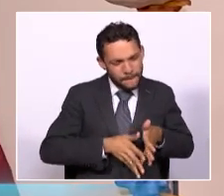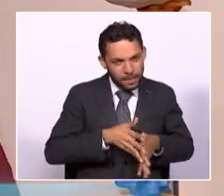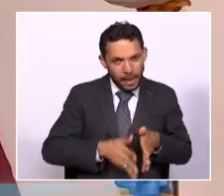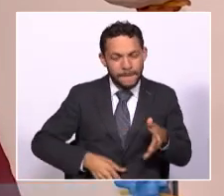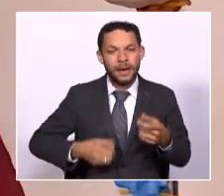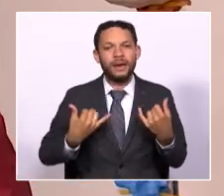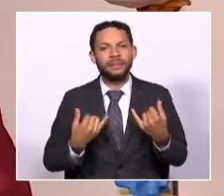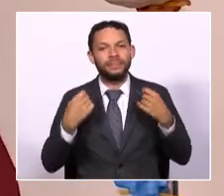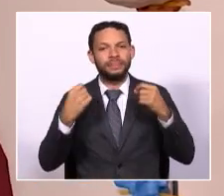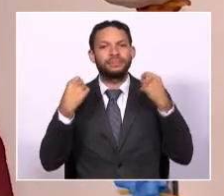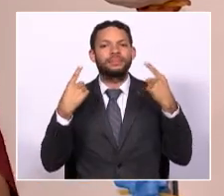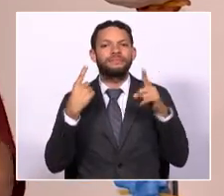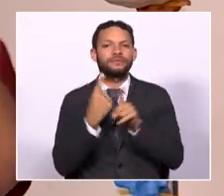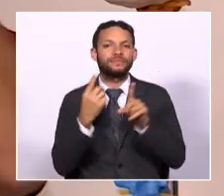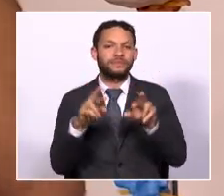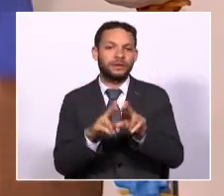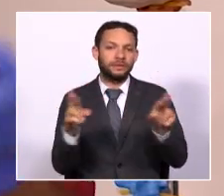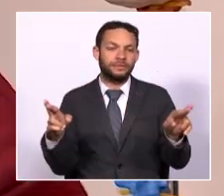poquito qué es.